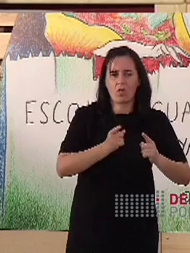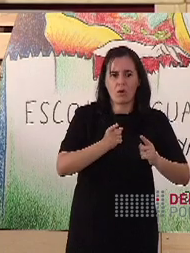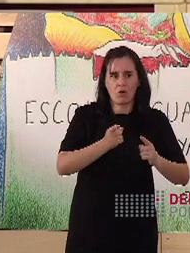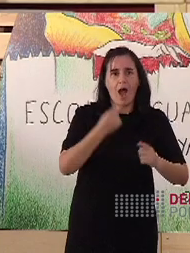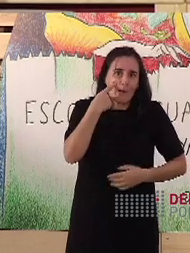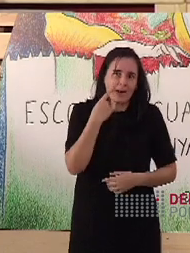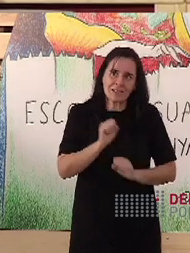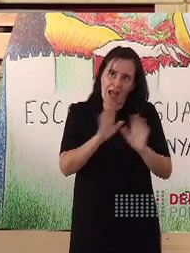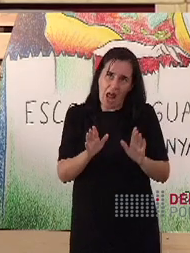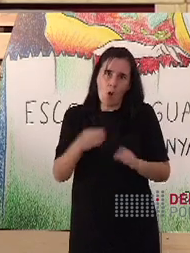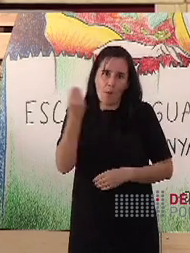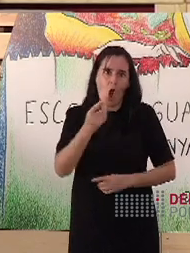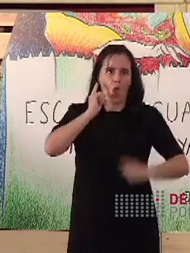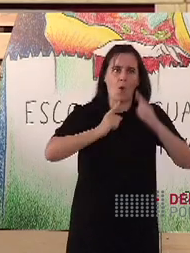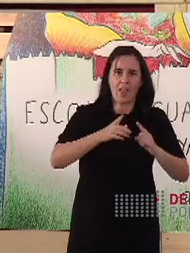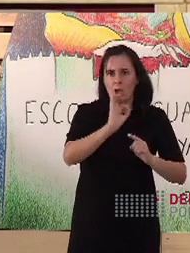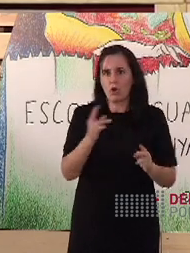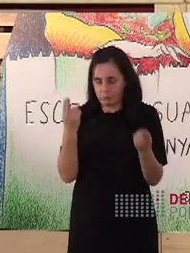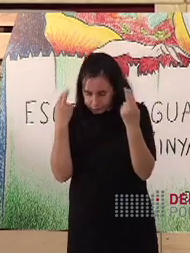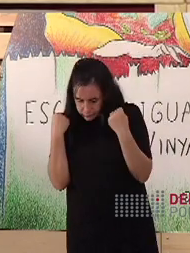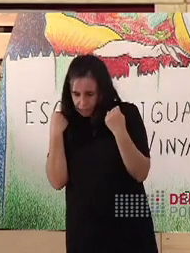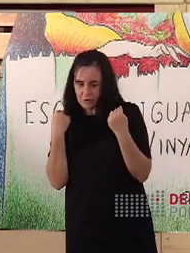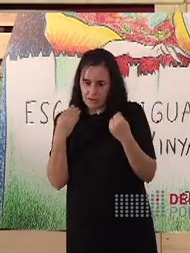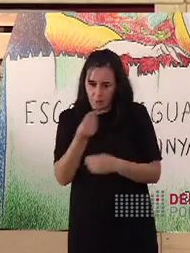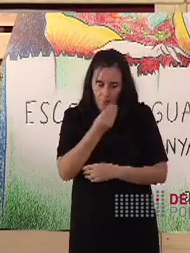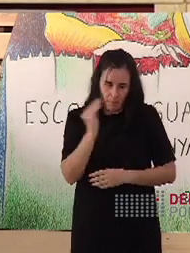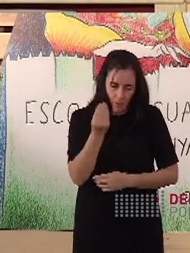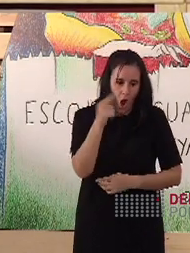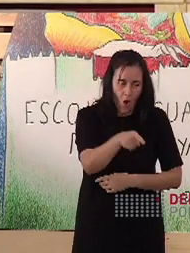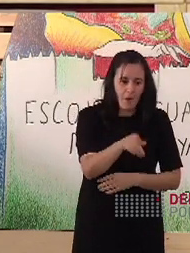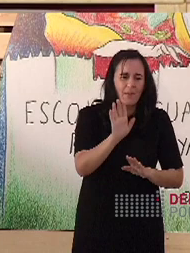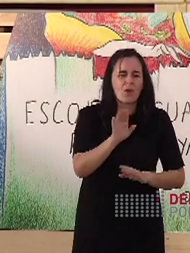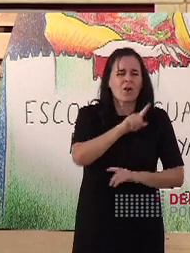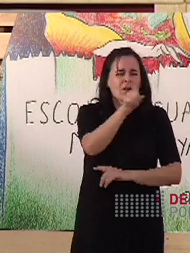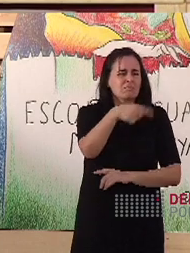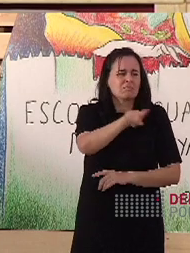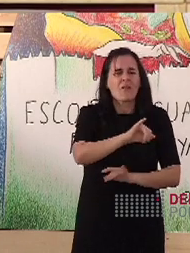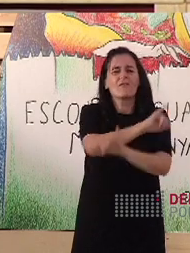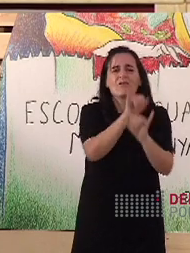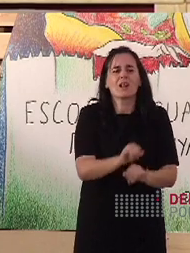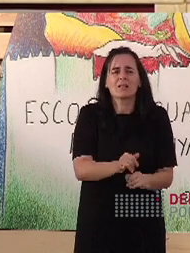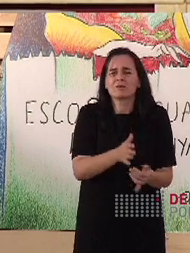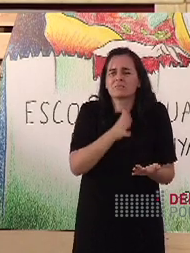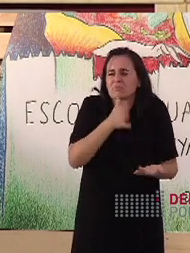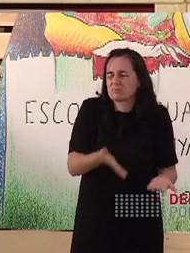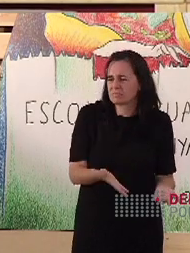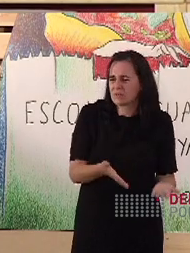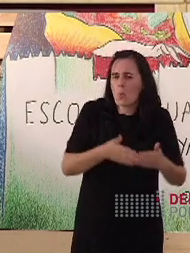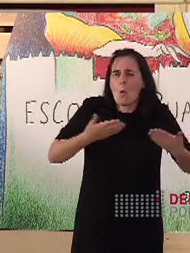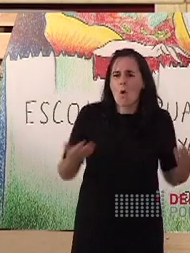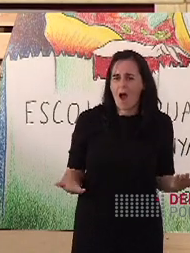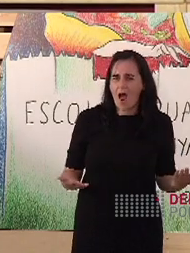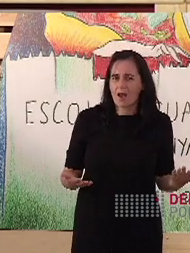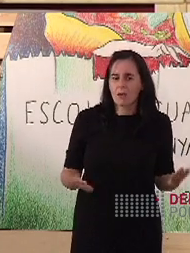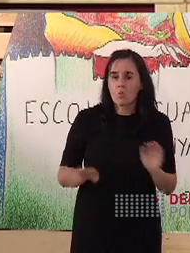moito mellor ser dominador que dominada, pero que felicidade ten o dominio, que felicidade ten vivir